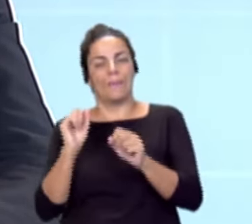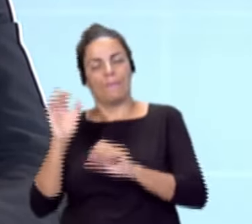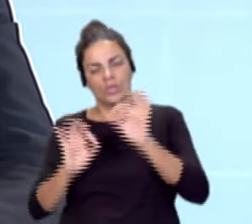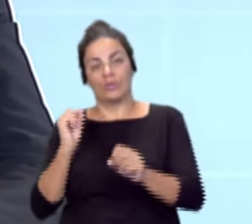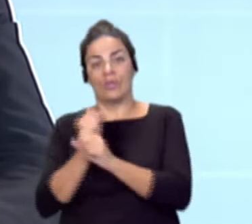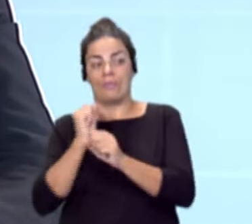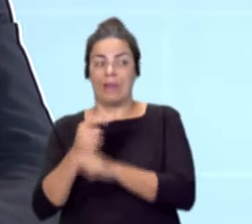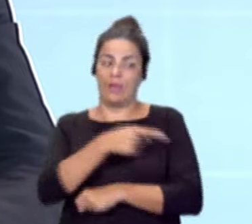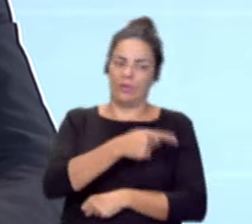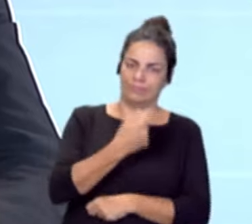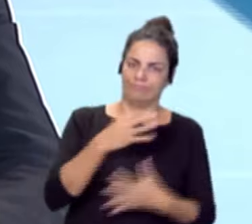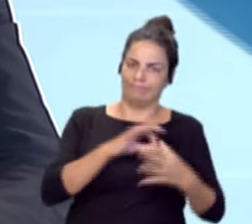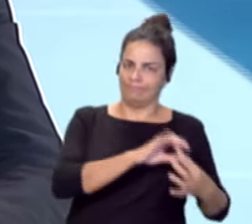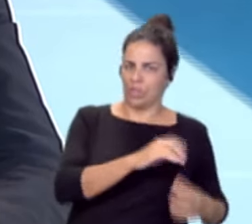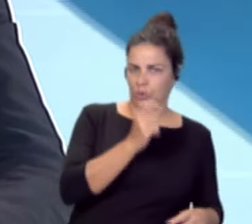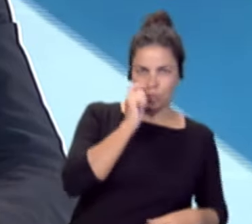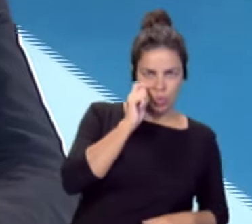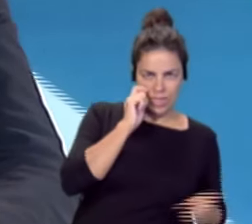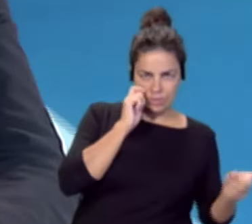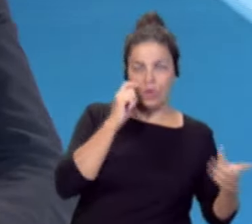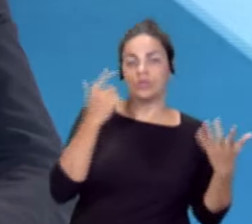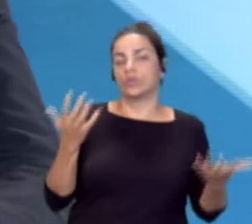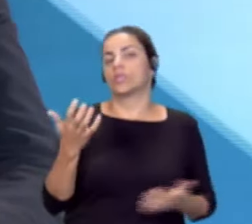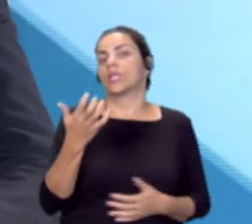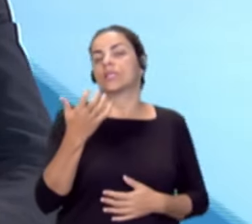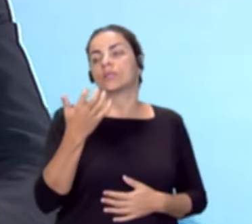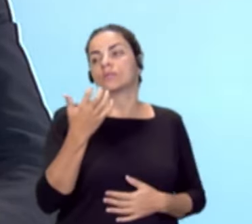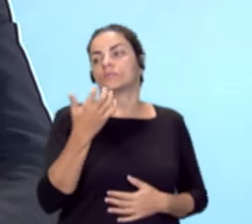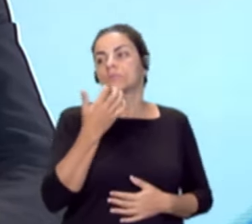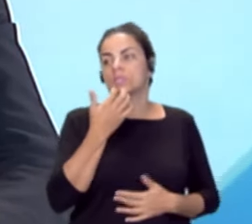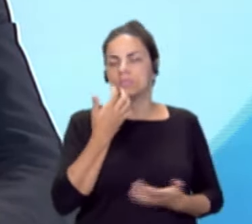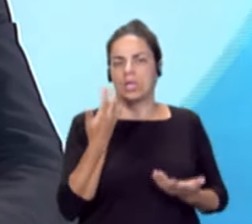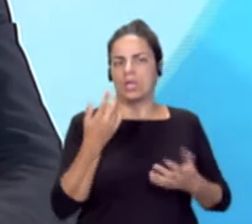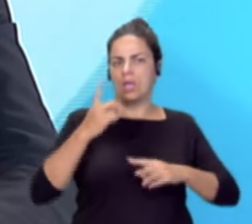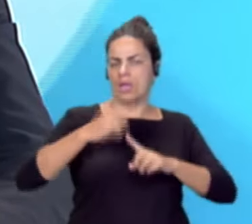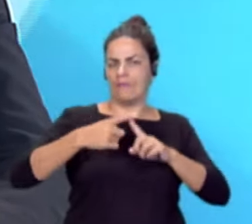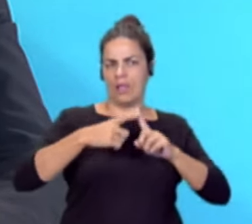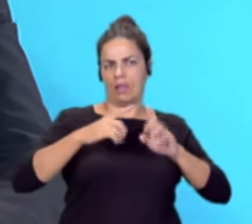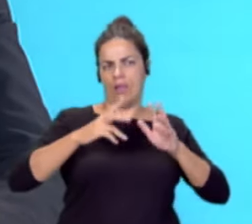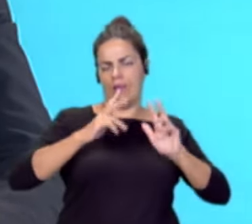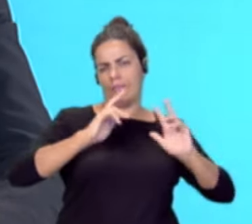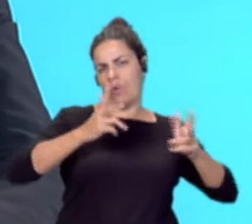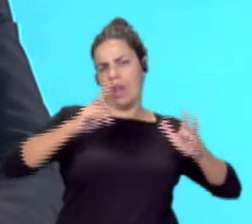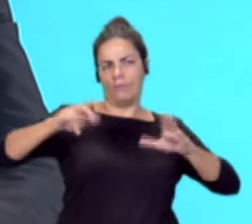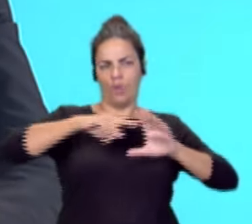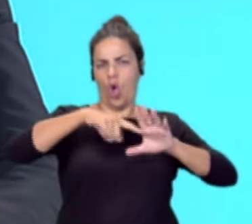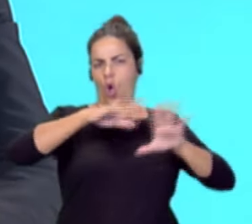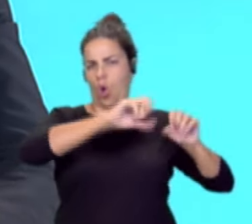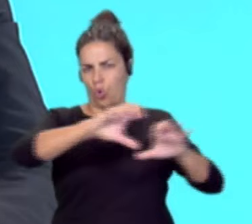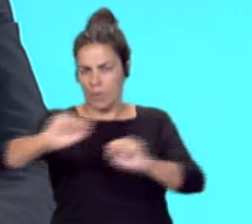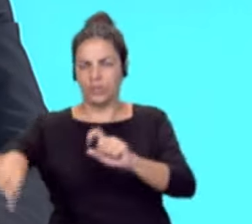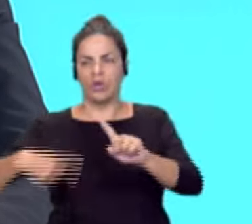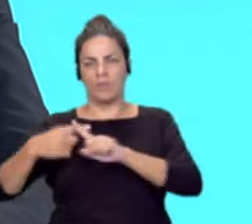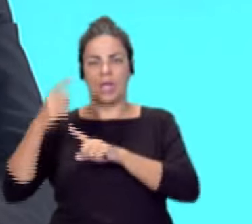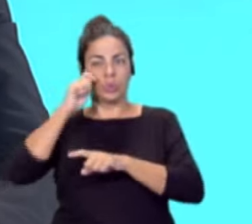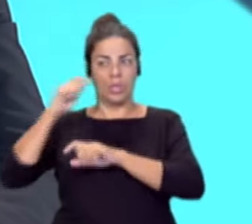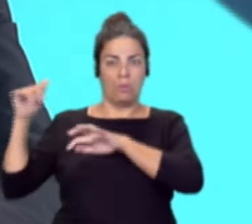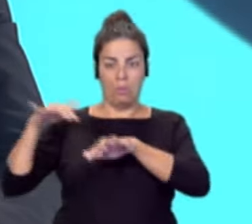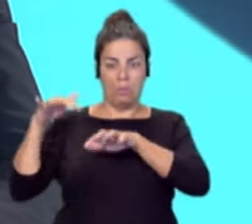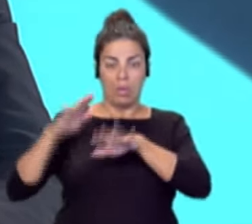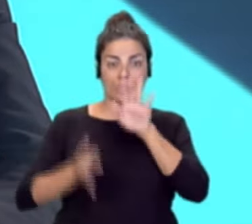que manteniéndose como tenemos, pues con el nivel de ocupación y la afluencia de turismo que tenemos, pues en ese sentido pues